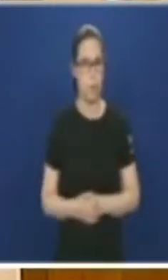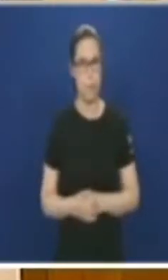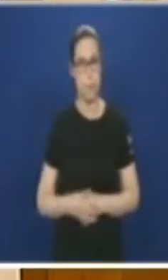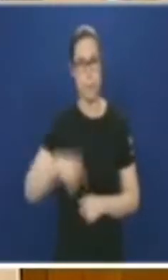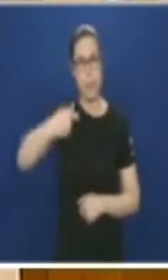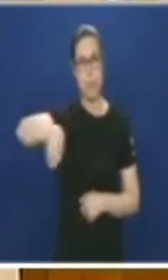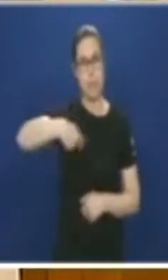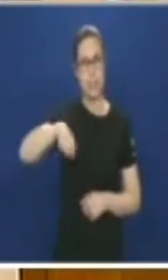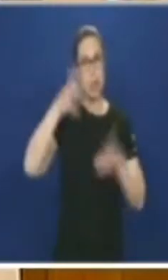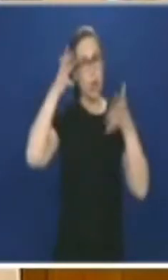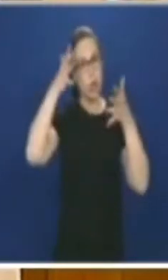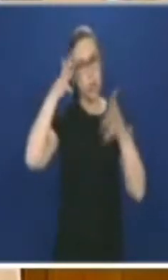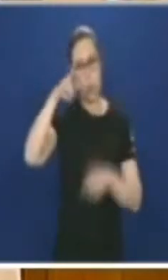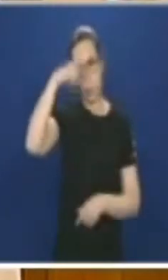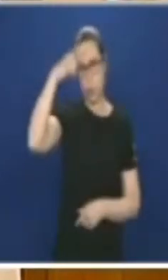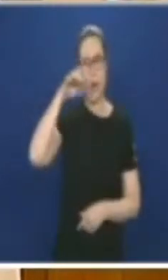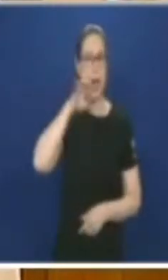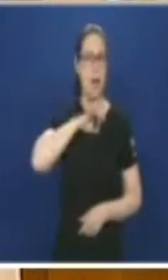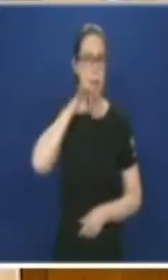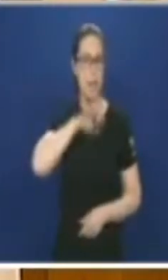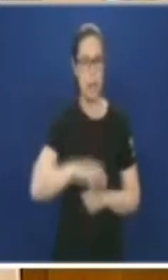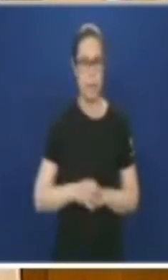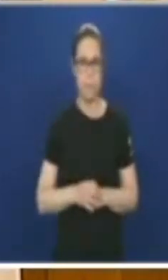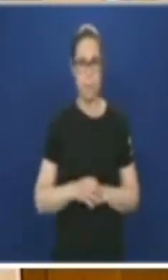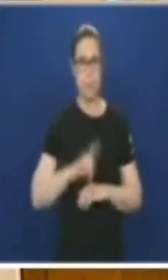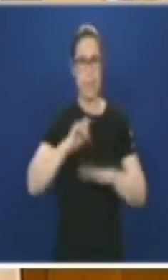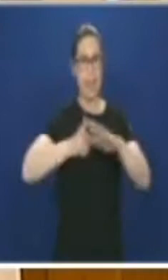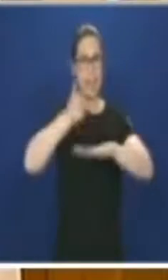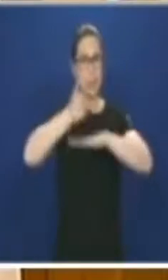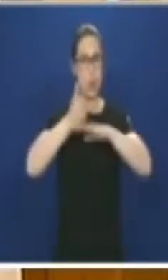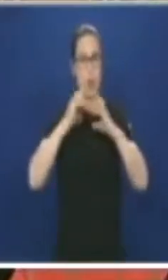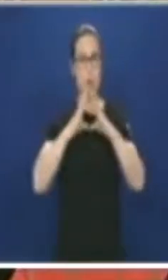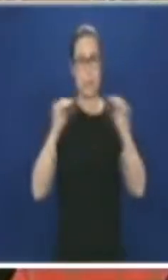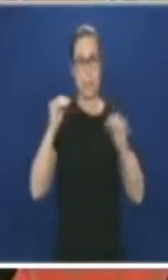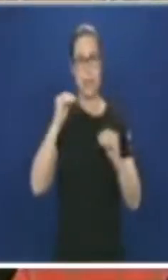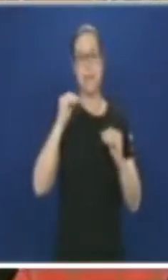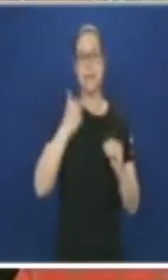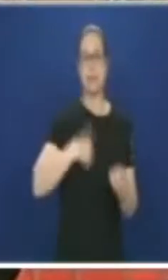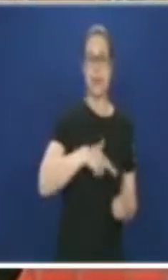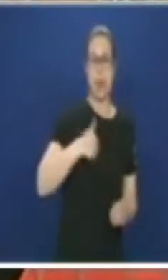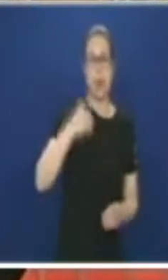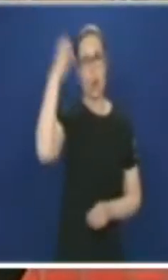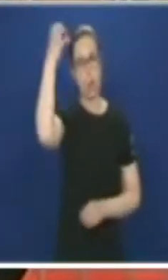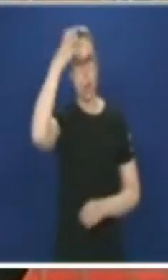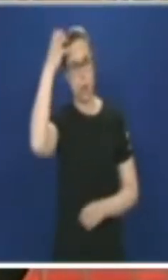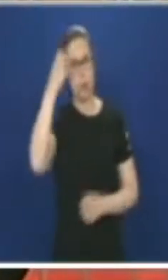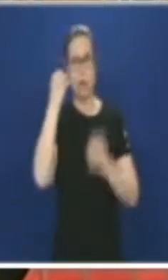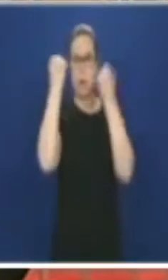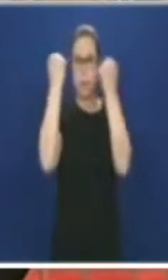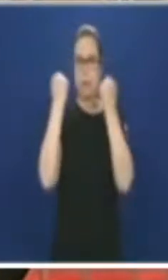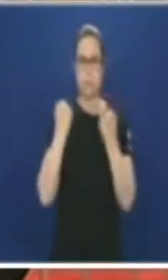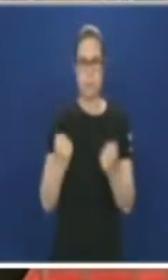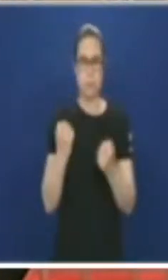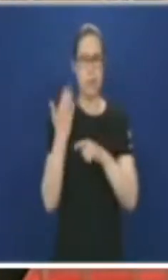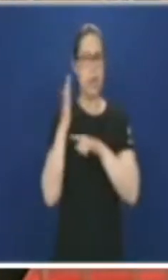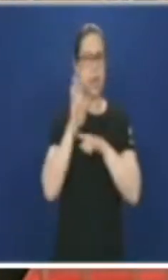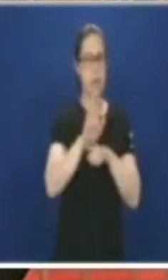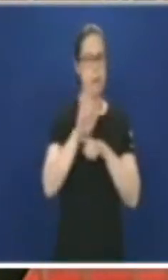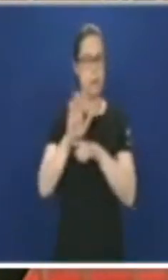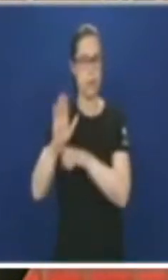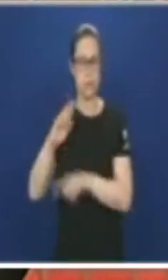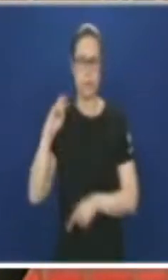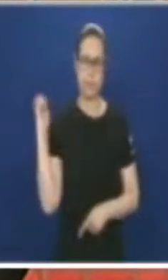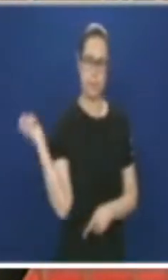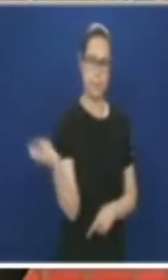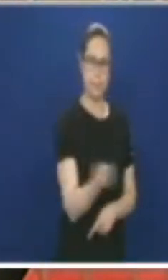Consello da Cultura Galega, reitores das universidades de Santiago e Coruña, autoridades e representacións,